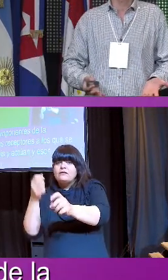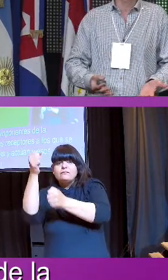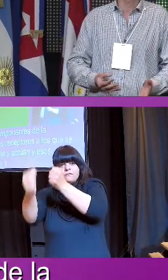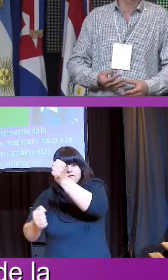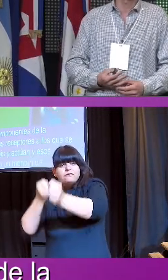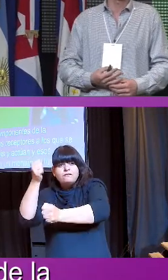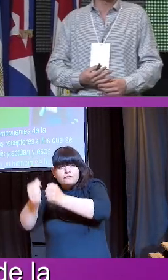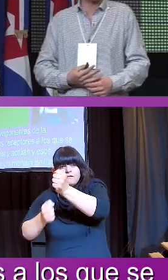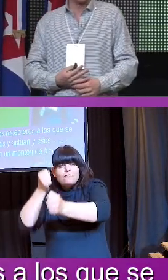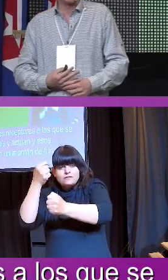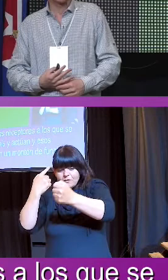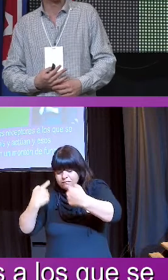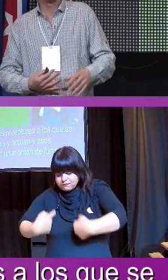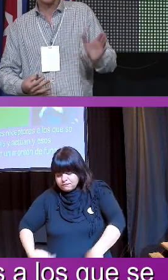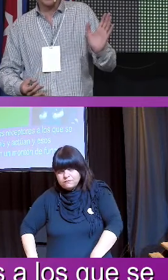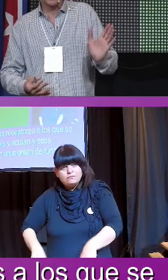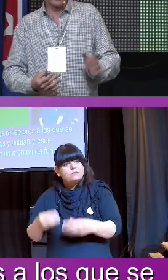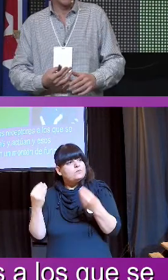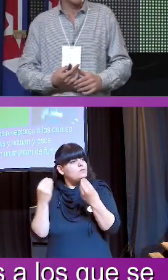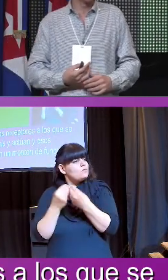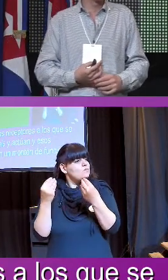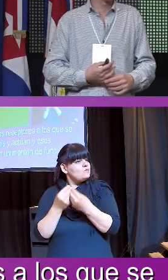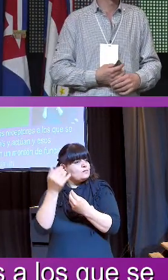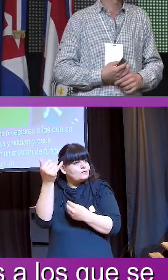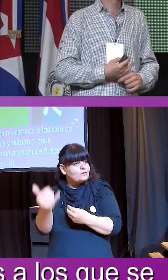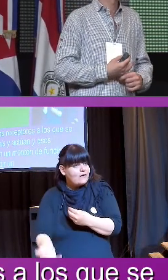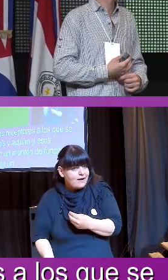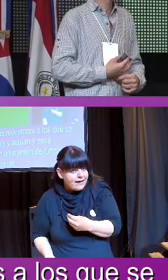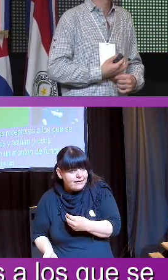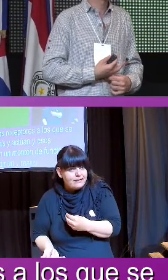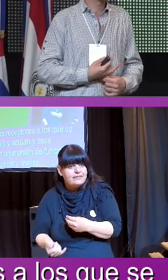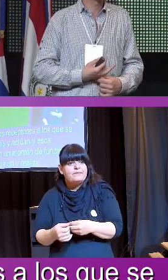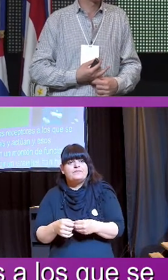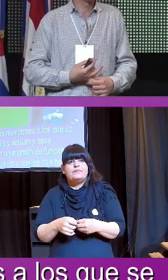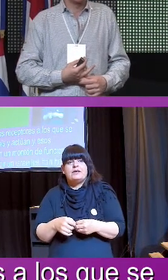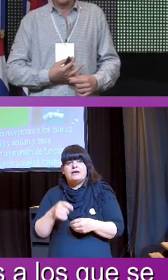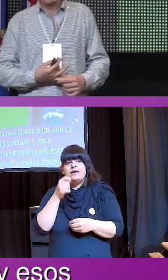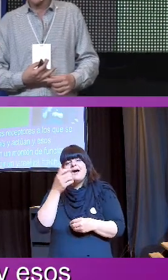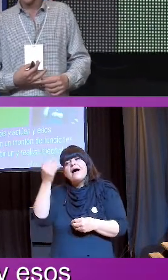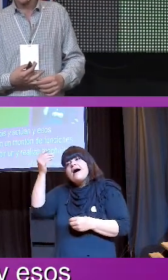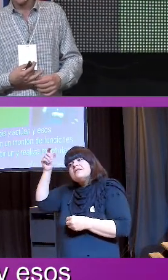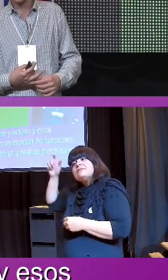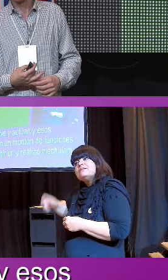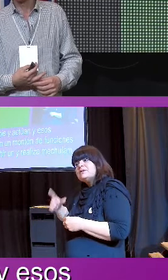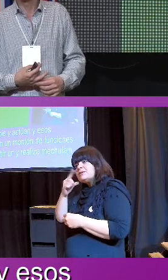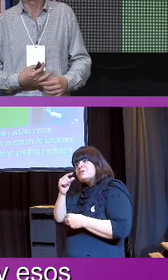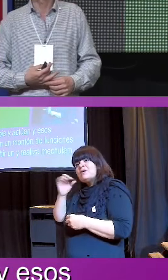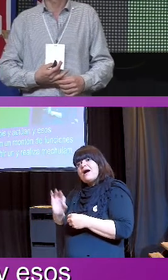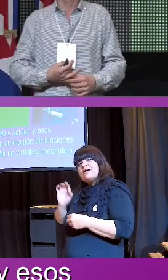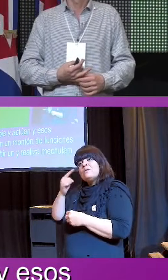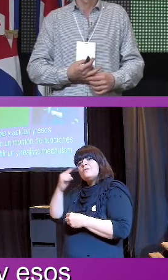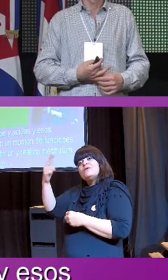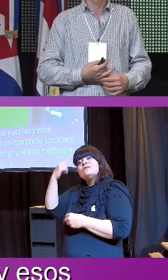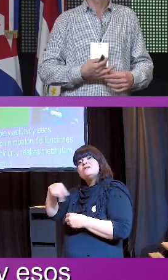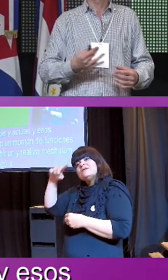de funciones en el cuerpo. Esto se empezó a describir un israelí que se llama Mechulam hace muchos años, en los 70, empezó